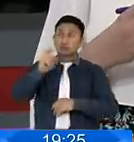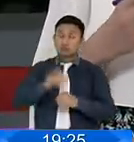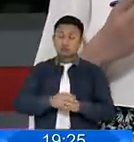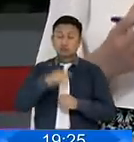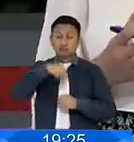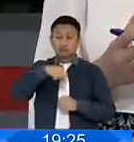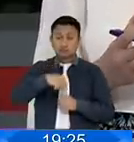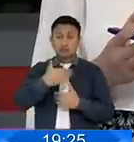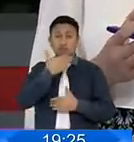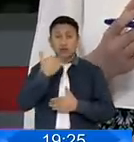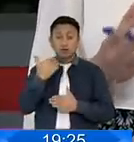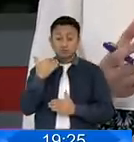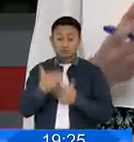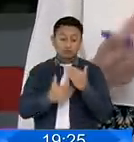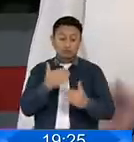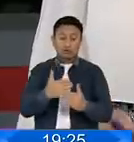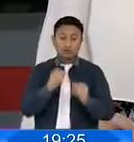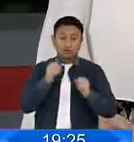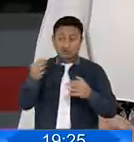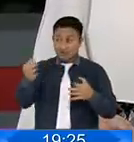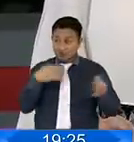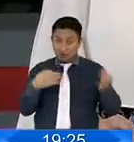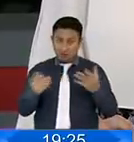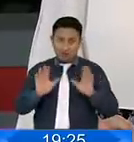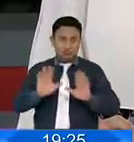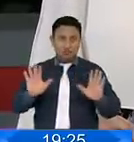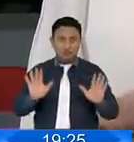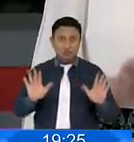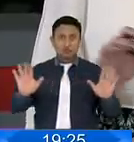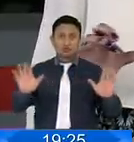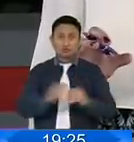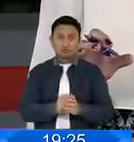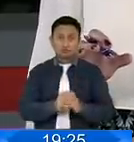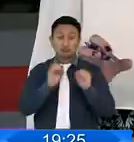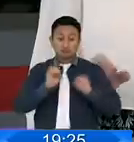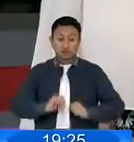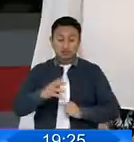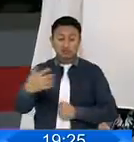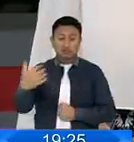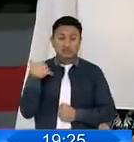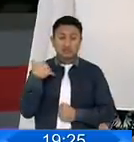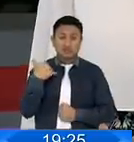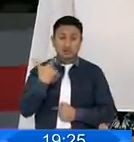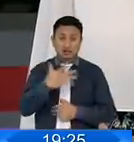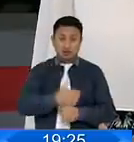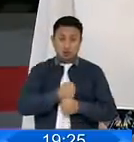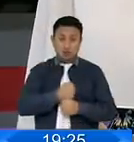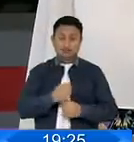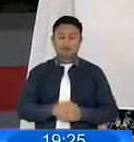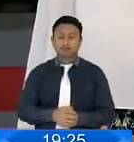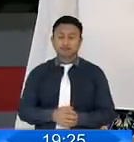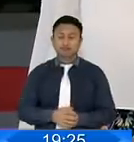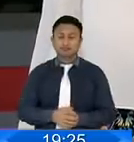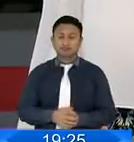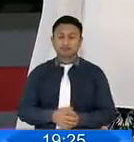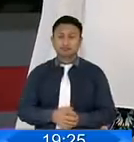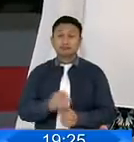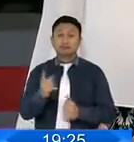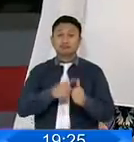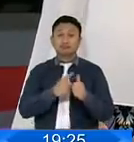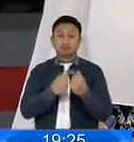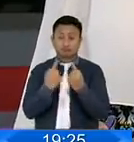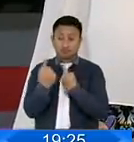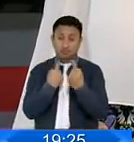protocolos para evitar el contagio del COVID-19 y el cumplimiento de garantías penitenciarias. El diálogo primó para el retorno a